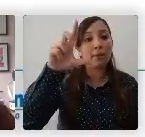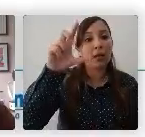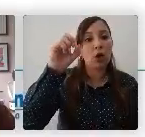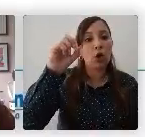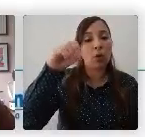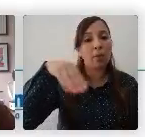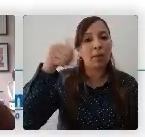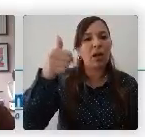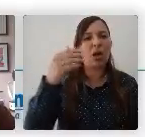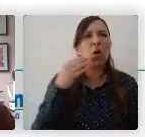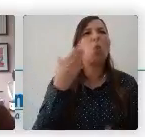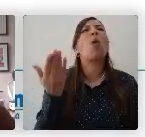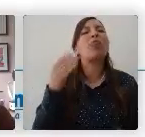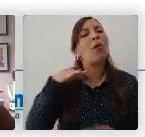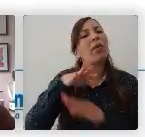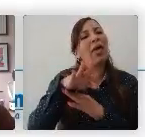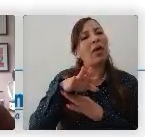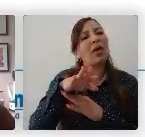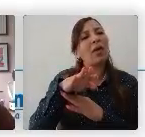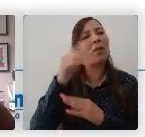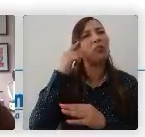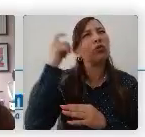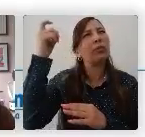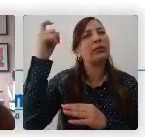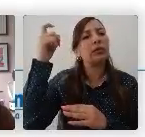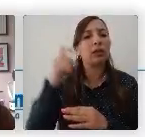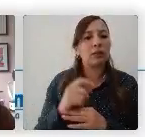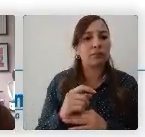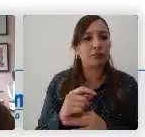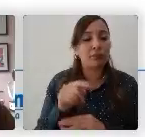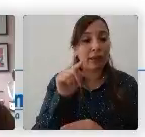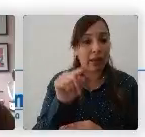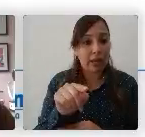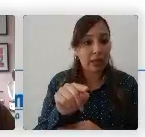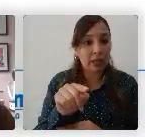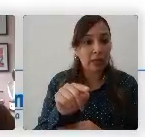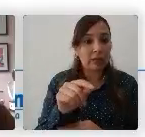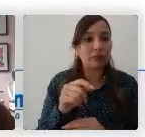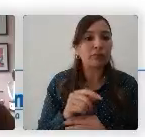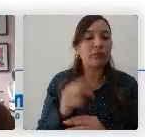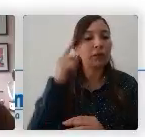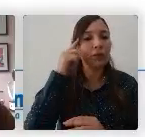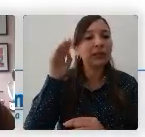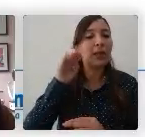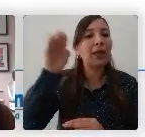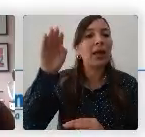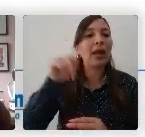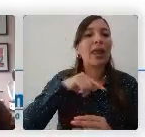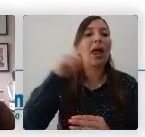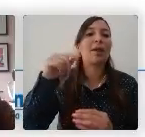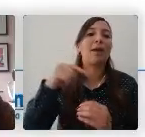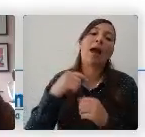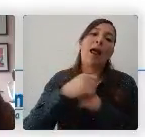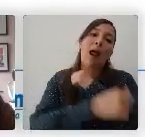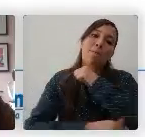realizaría este viaje asociado a turismo comunitario de hecho cuando hablamos de viajes internacionales porque para ellos es un